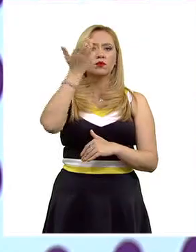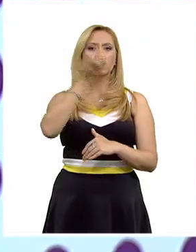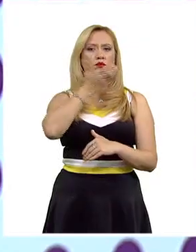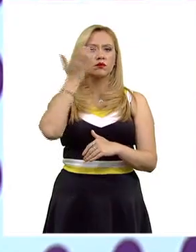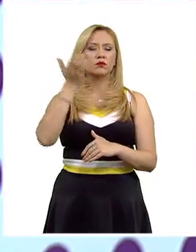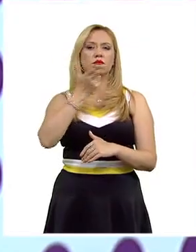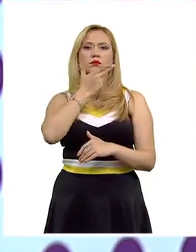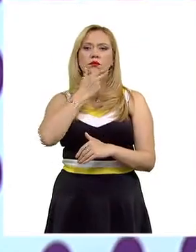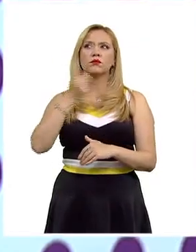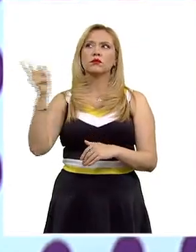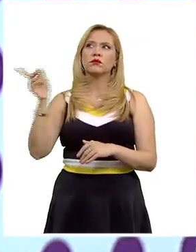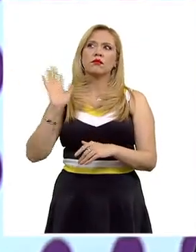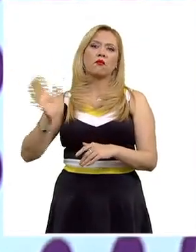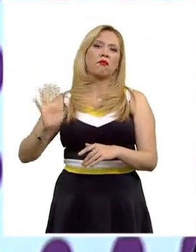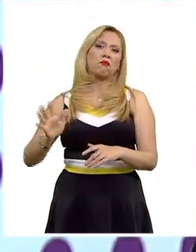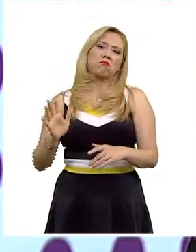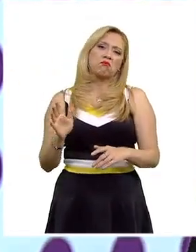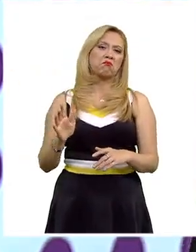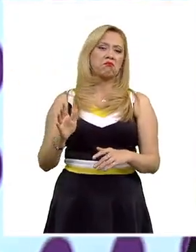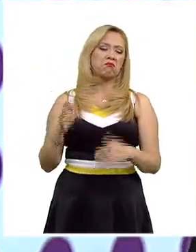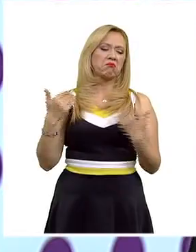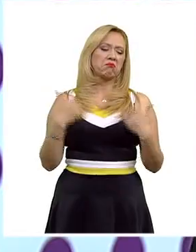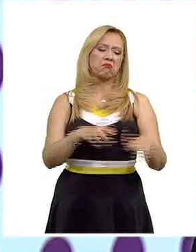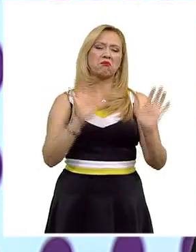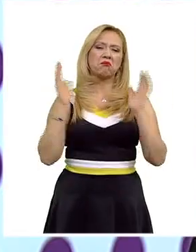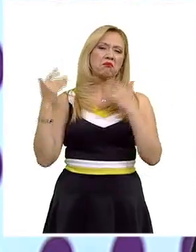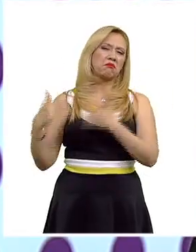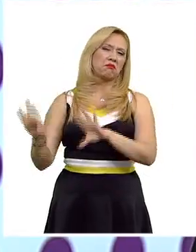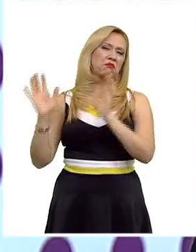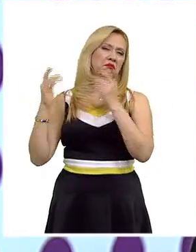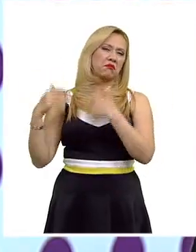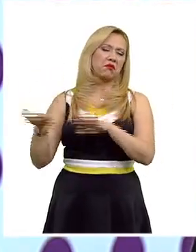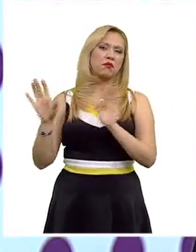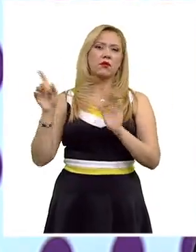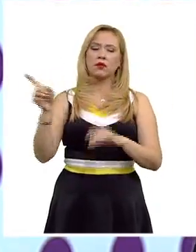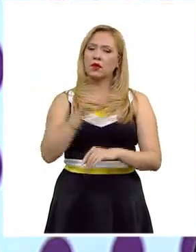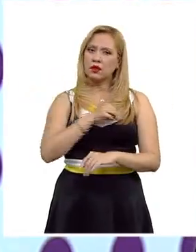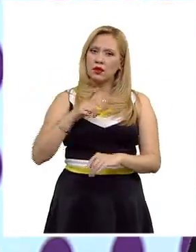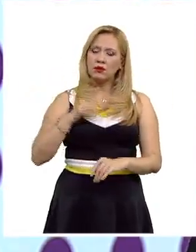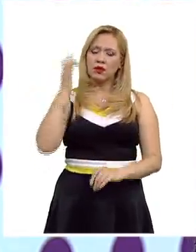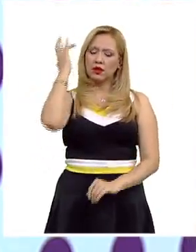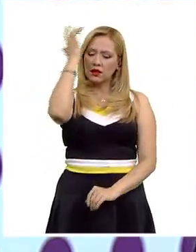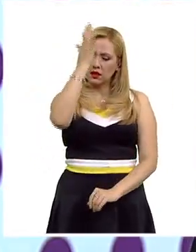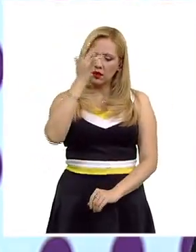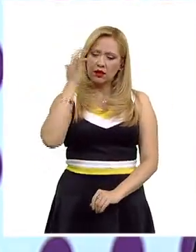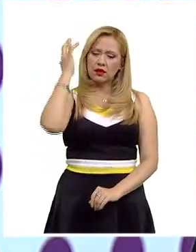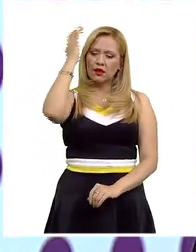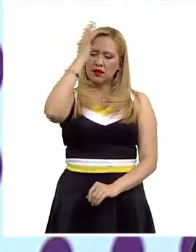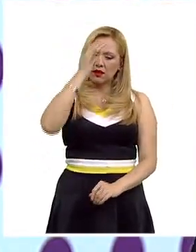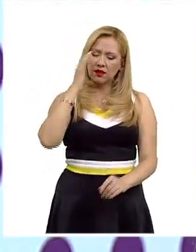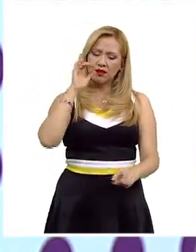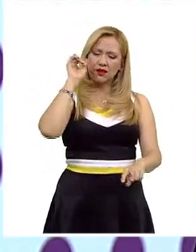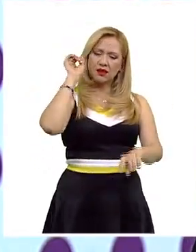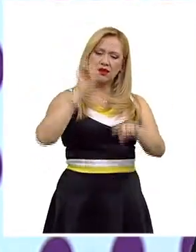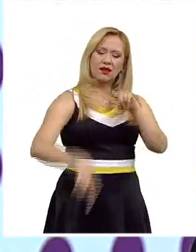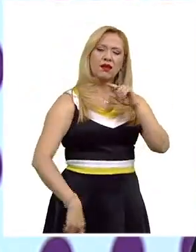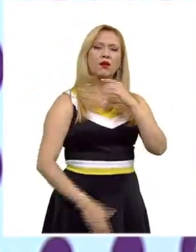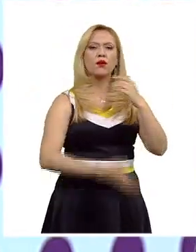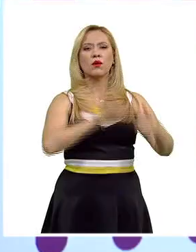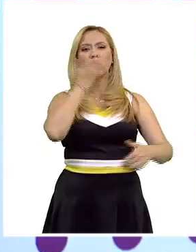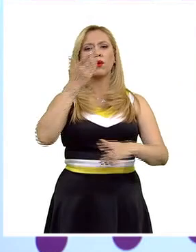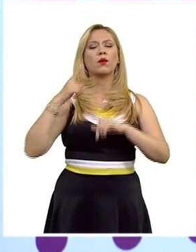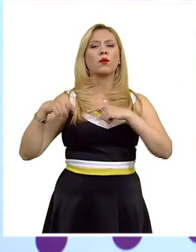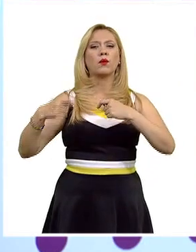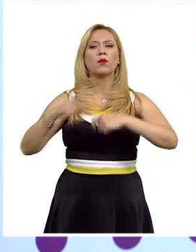por parte de los hombres. O sea, los hombres tienen que dar una reflexión muy fuerte al respecto para desmontar todas esas formas que tienen